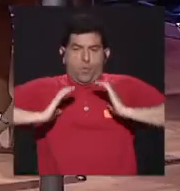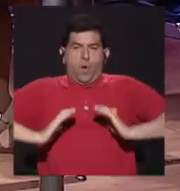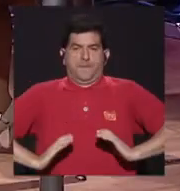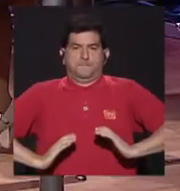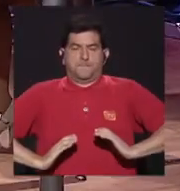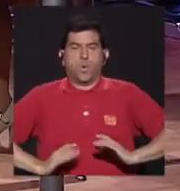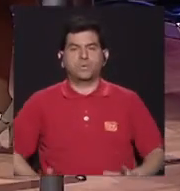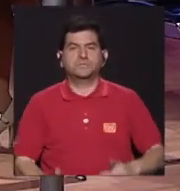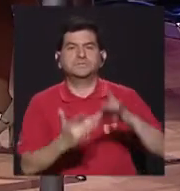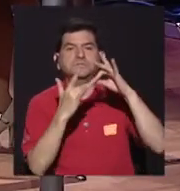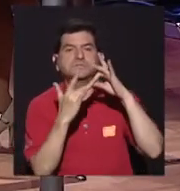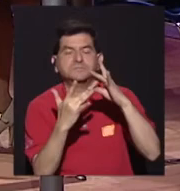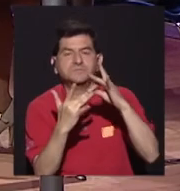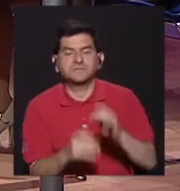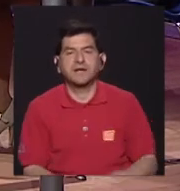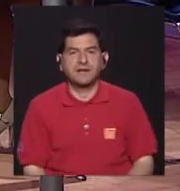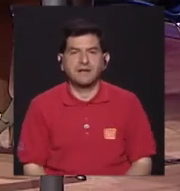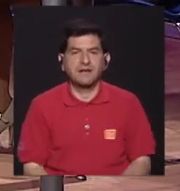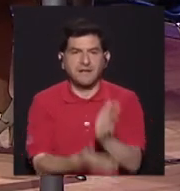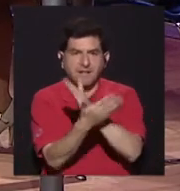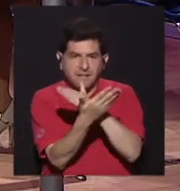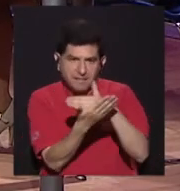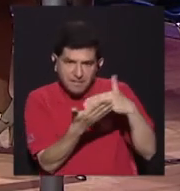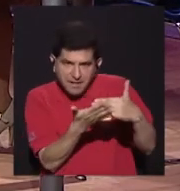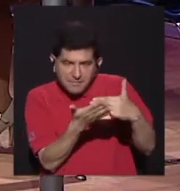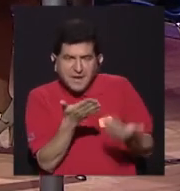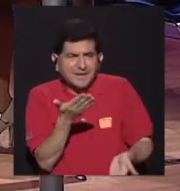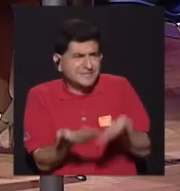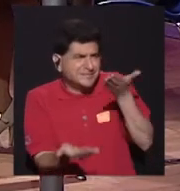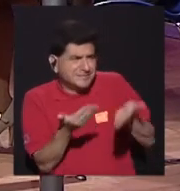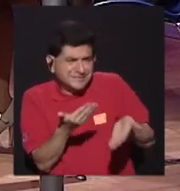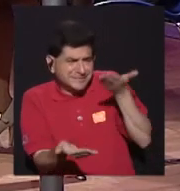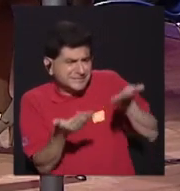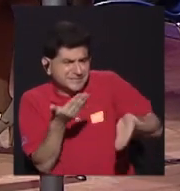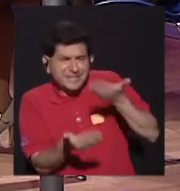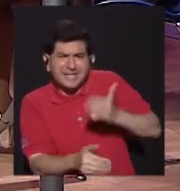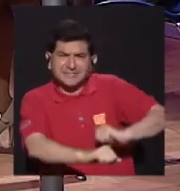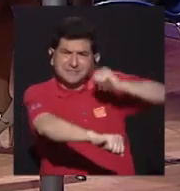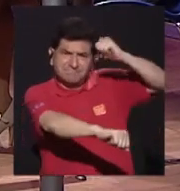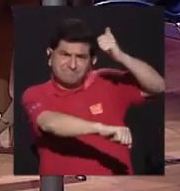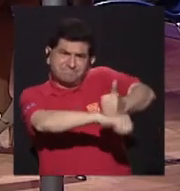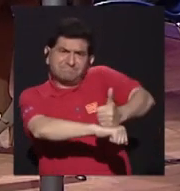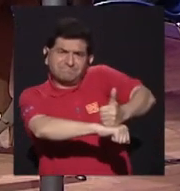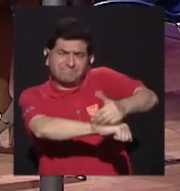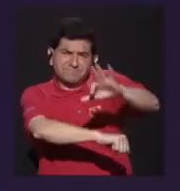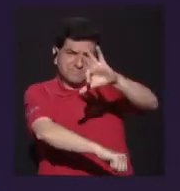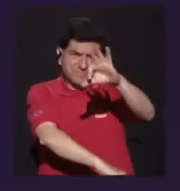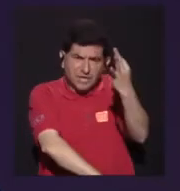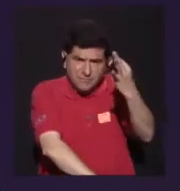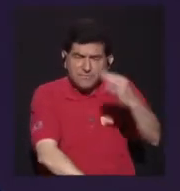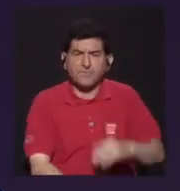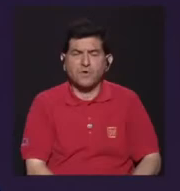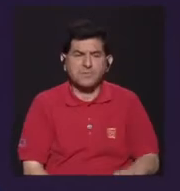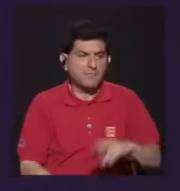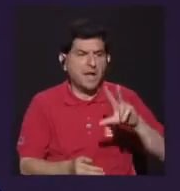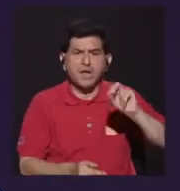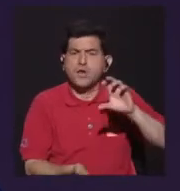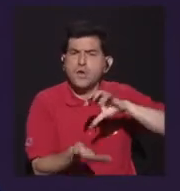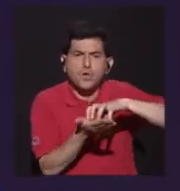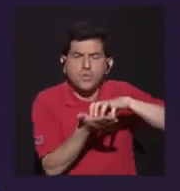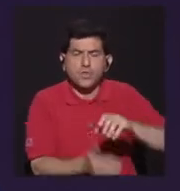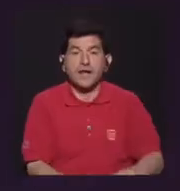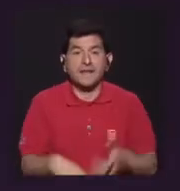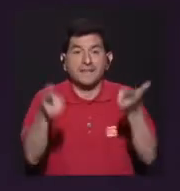y sobre todo la parte que está casi instaurada de una manera que es incuestionable. De